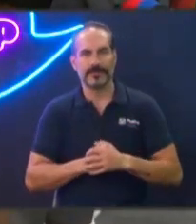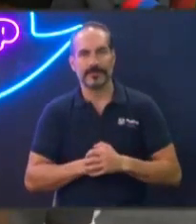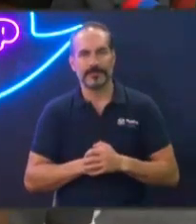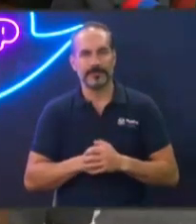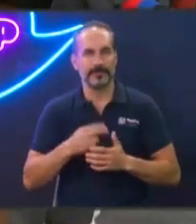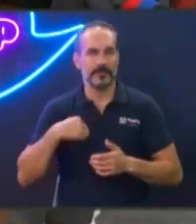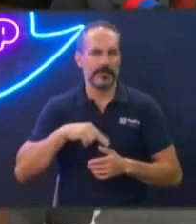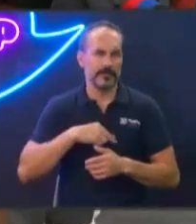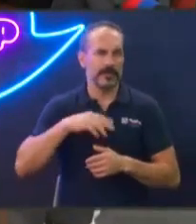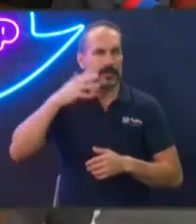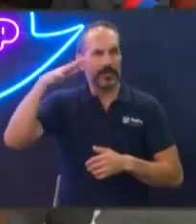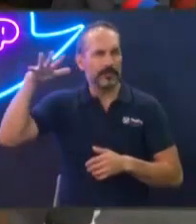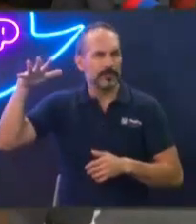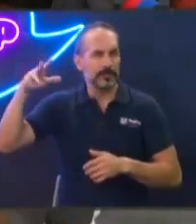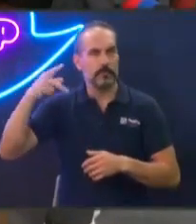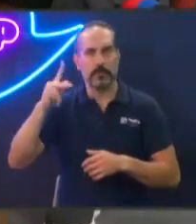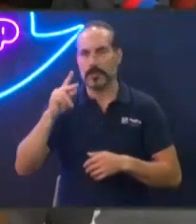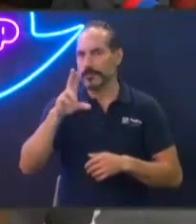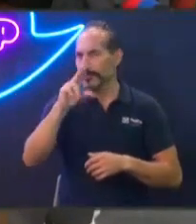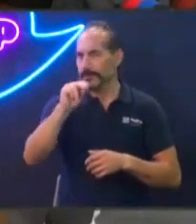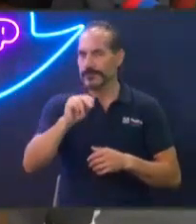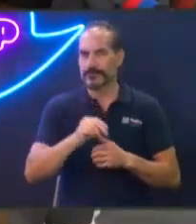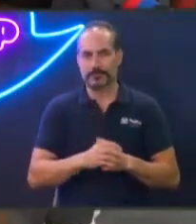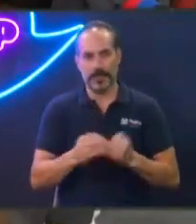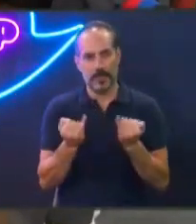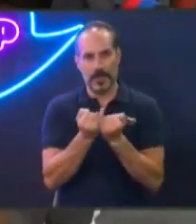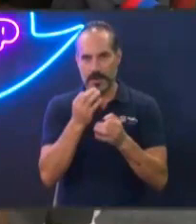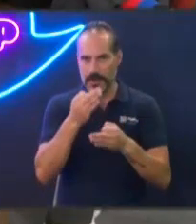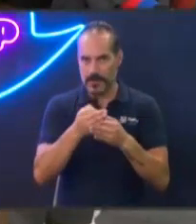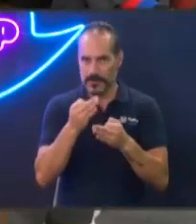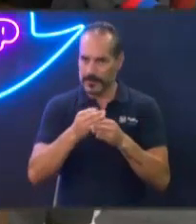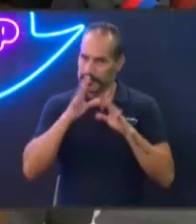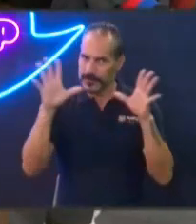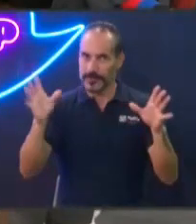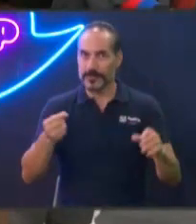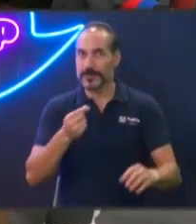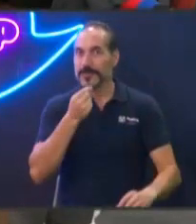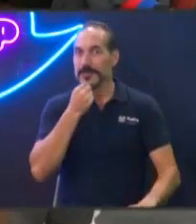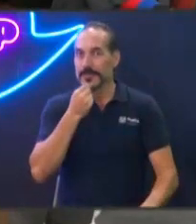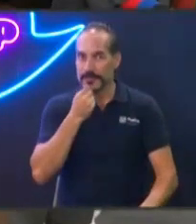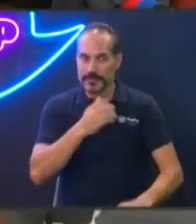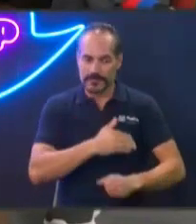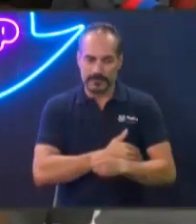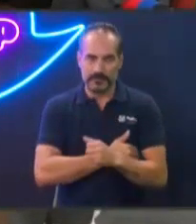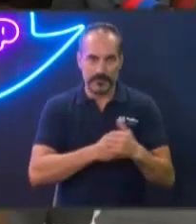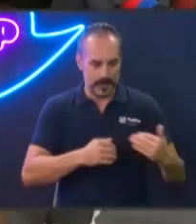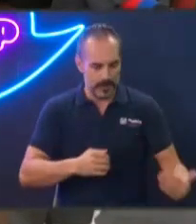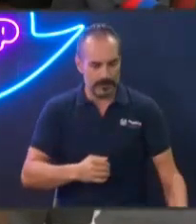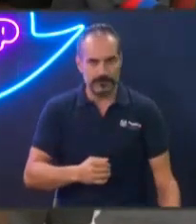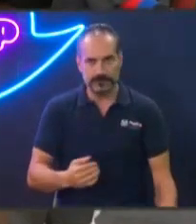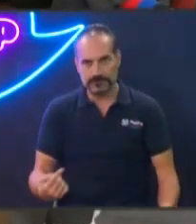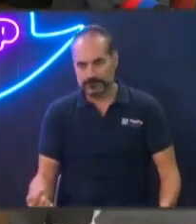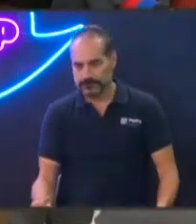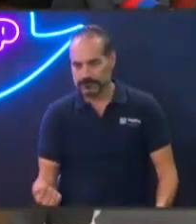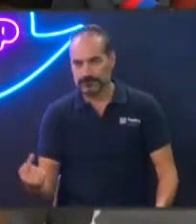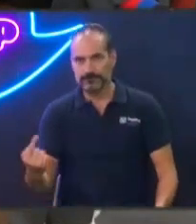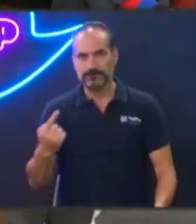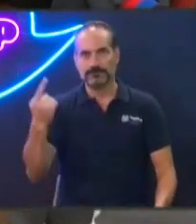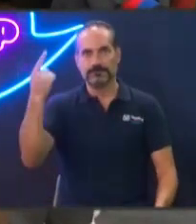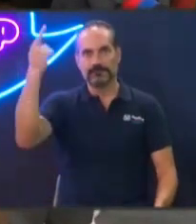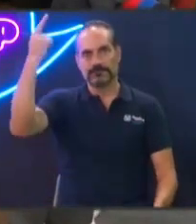nuestra edad adulta y con este otras modalidades y creo que esta parte de eh vivirlo y de